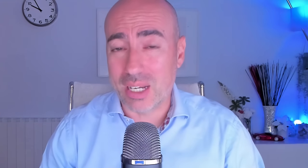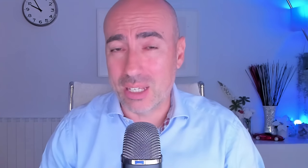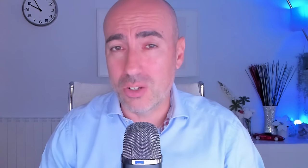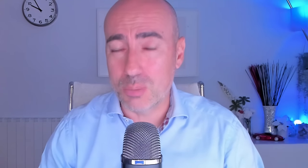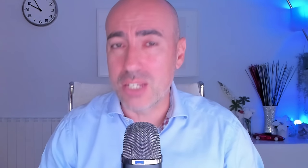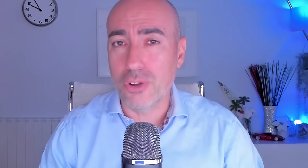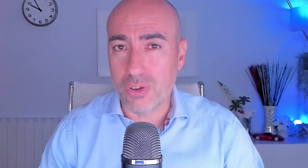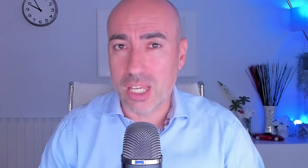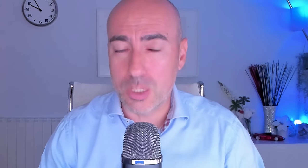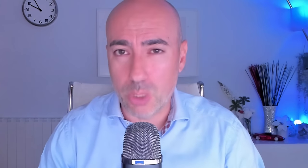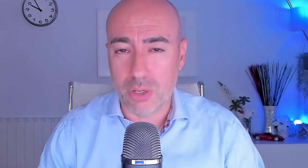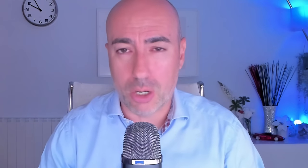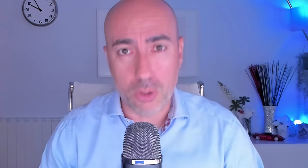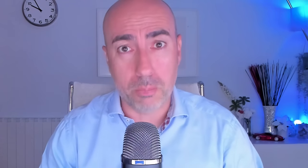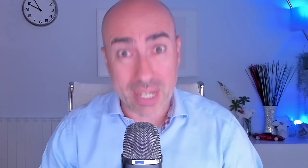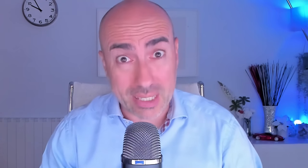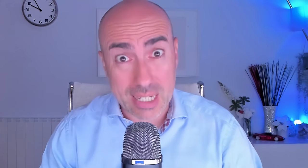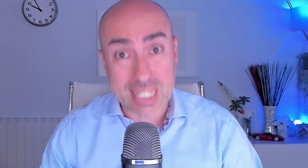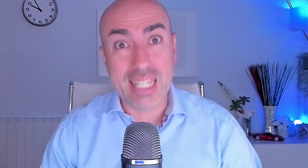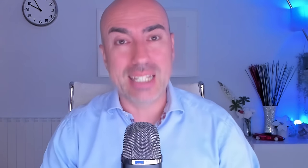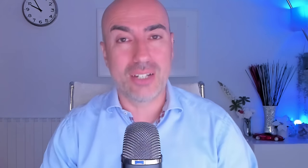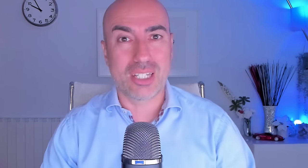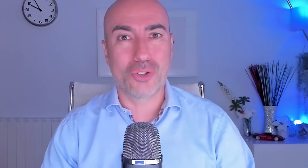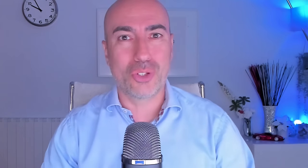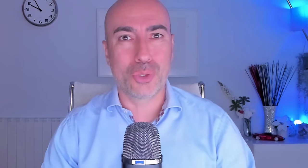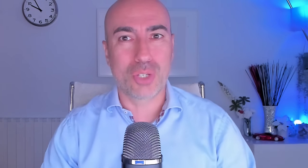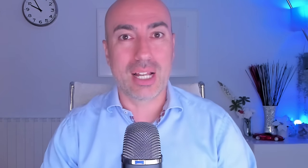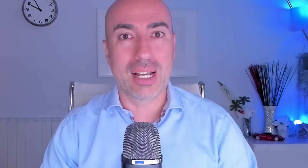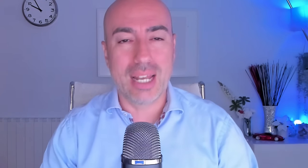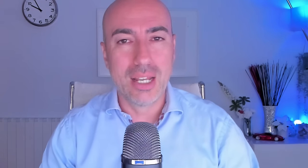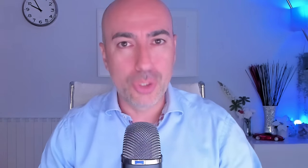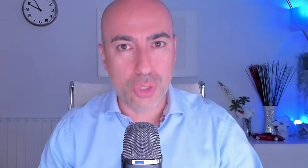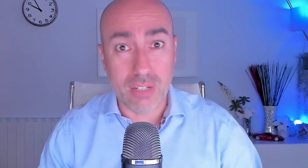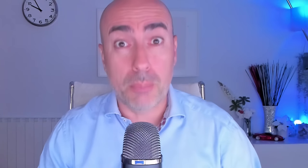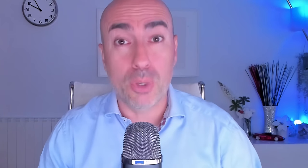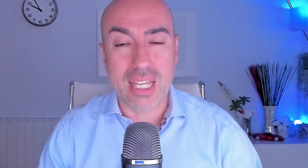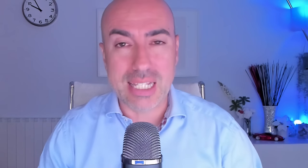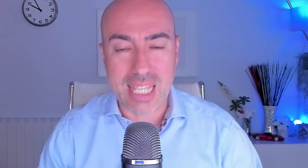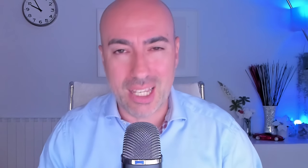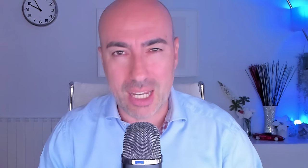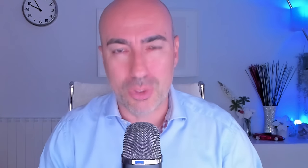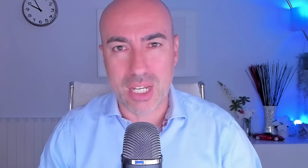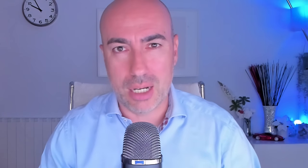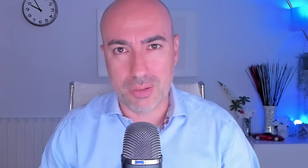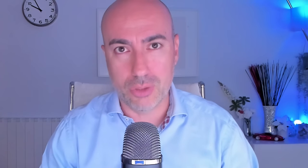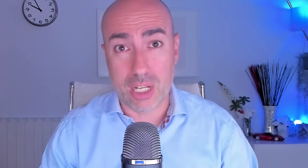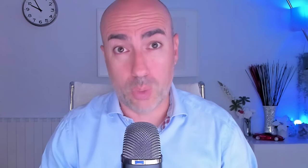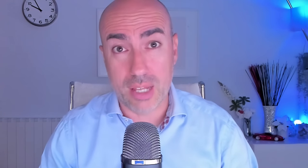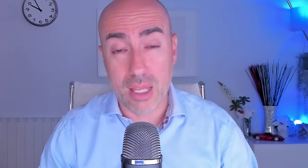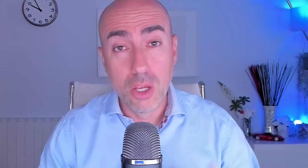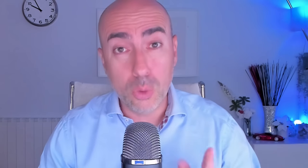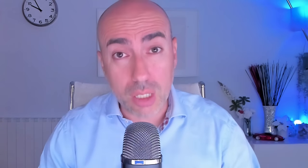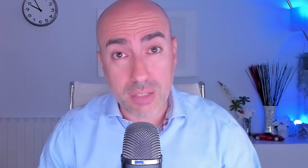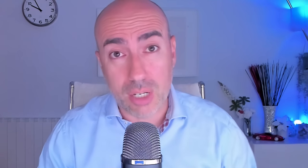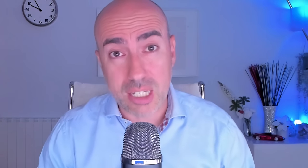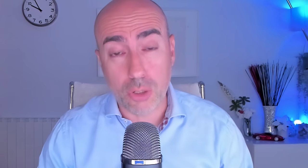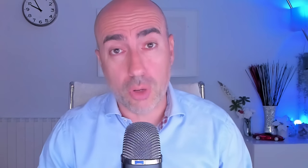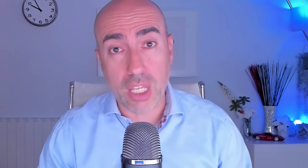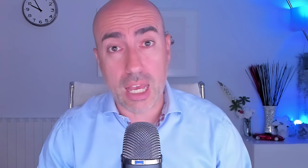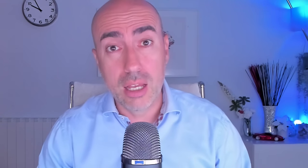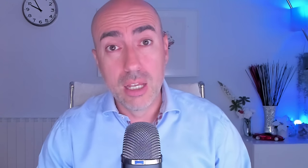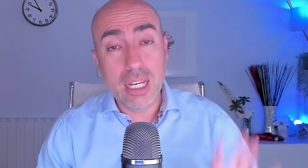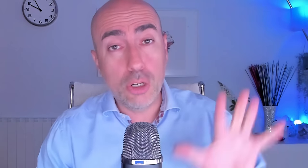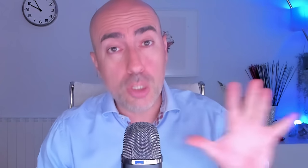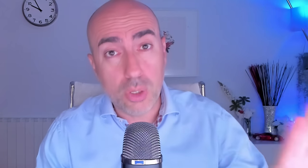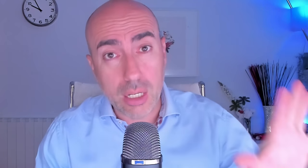persona compártelo Es más yo creo que es bueno que lo compartas y si no estás suscrito suscrito al Canal suscríbete porque Seguiremos analizando la actualidad utilizando la